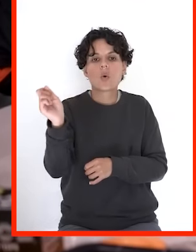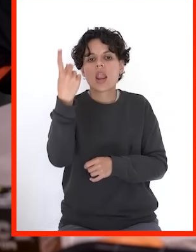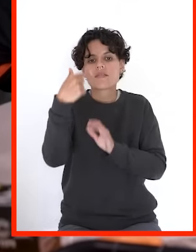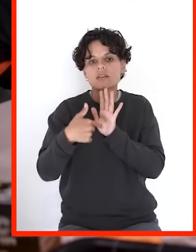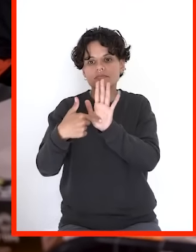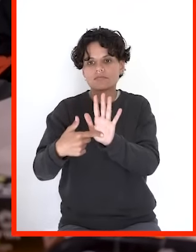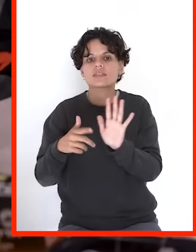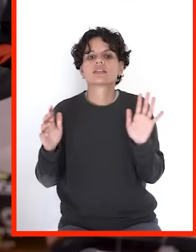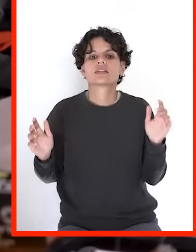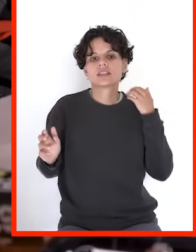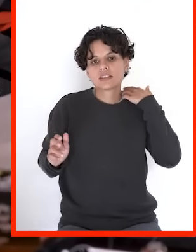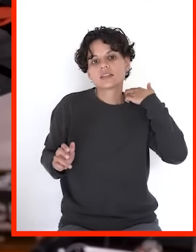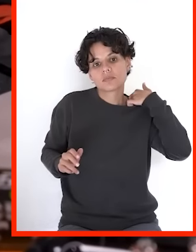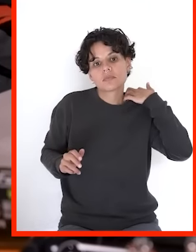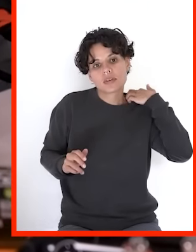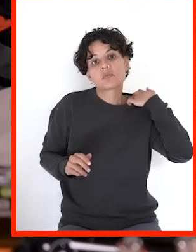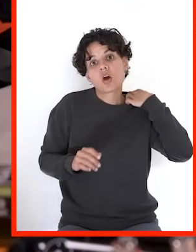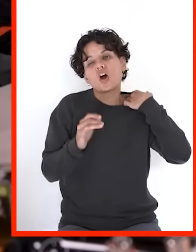pero no...